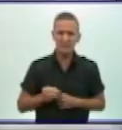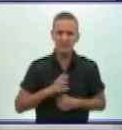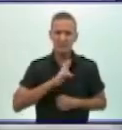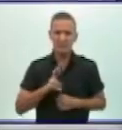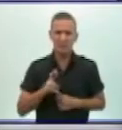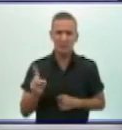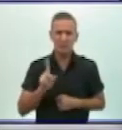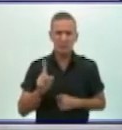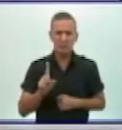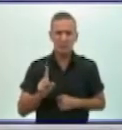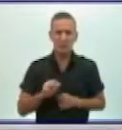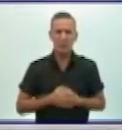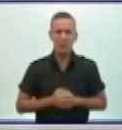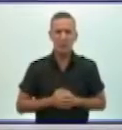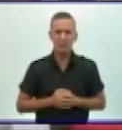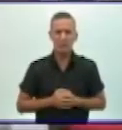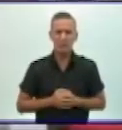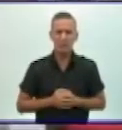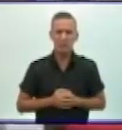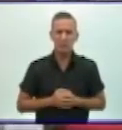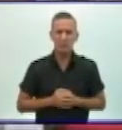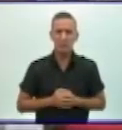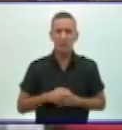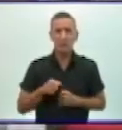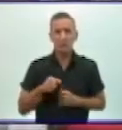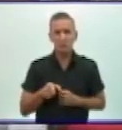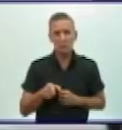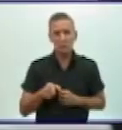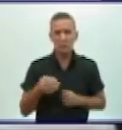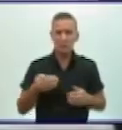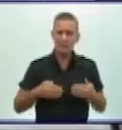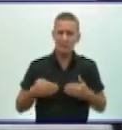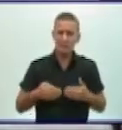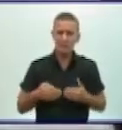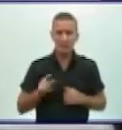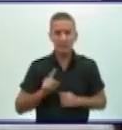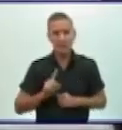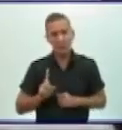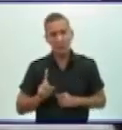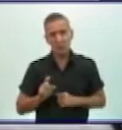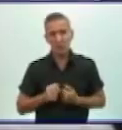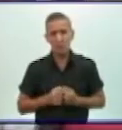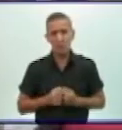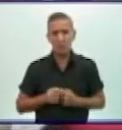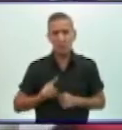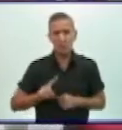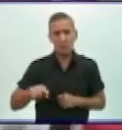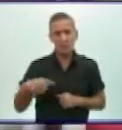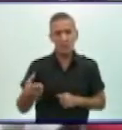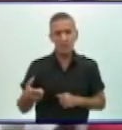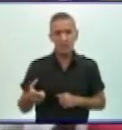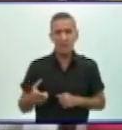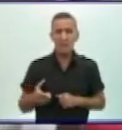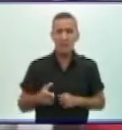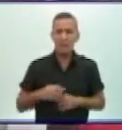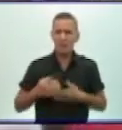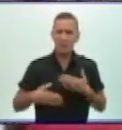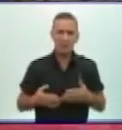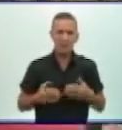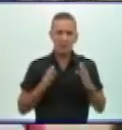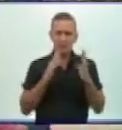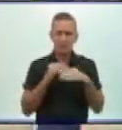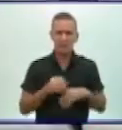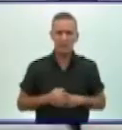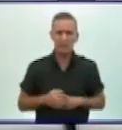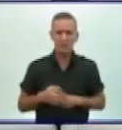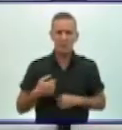lo encuentras quemadón o ridículo. Tienes que decidirte, o participas o no, pero después no nos comes fuego. Ah, ya. Con ustedes no se puede hablar, mejor